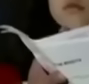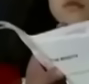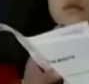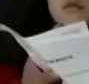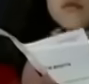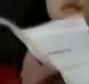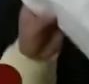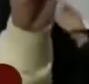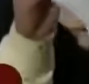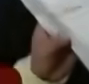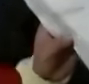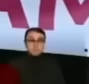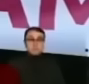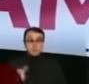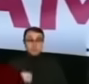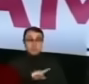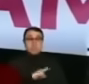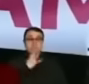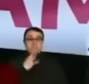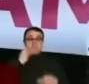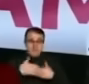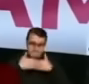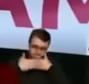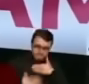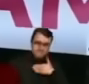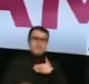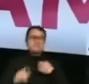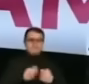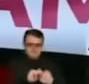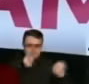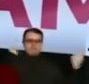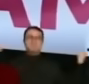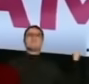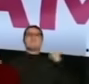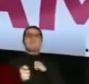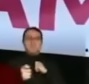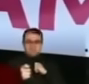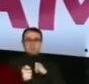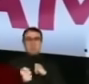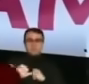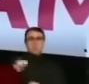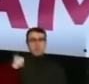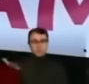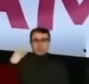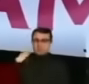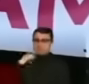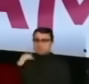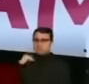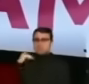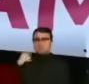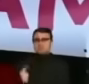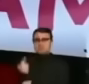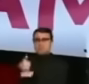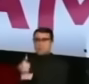suspendió siendo Petro alcalde de Bogotá. Ya nosotros vivimos la experiencia de Ordóñez.